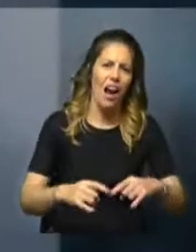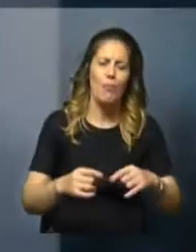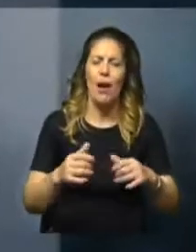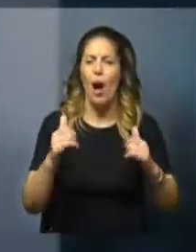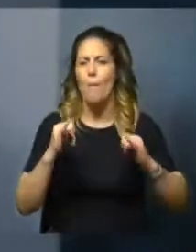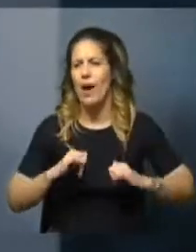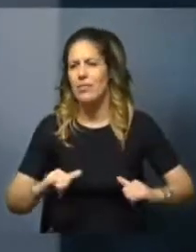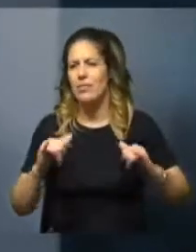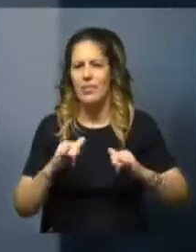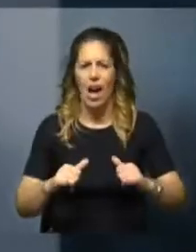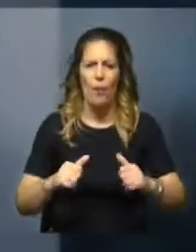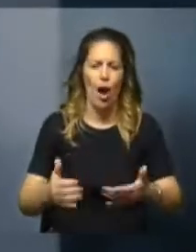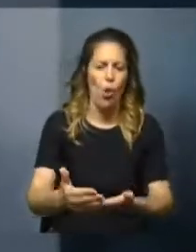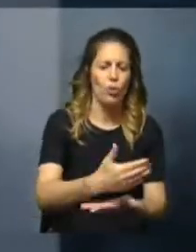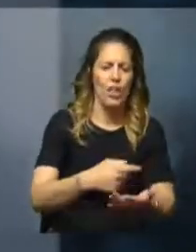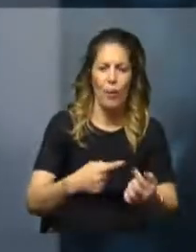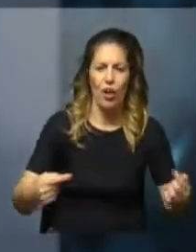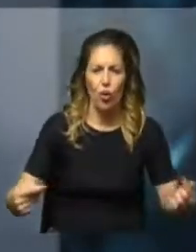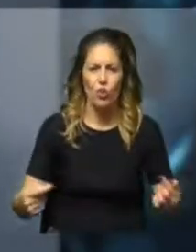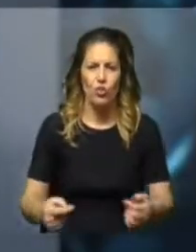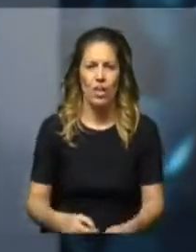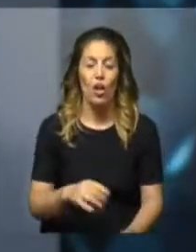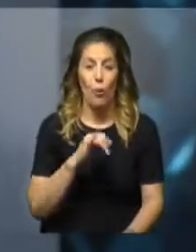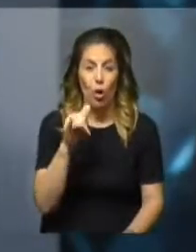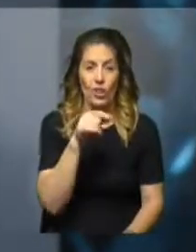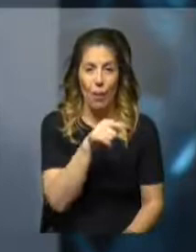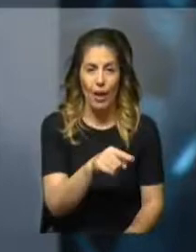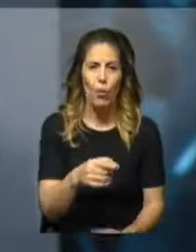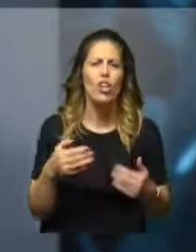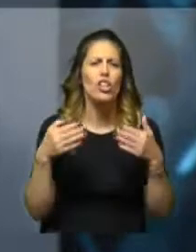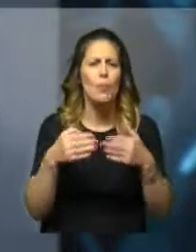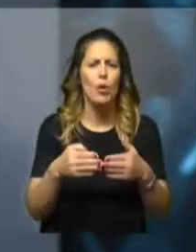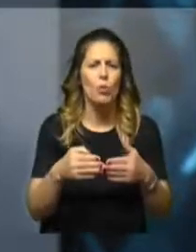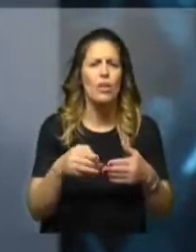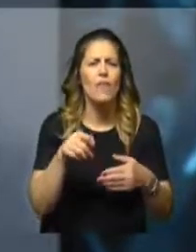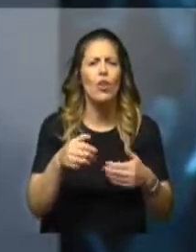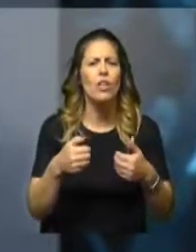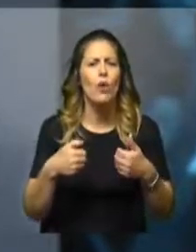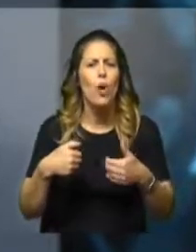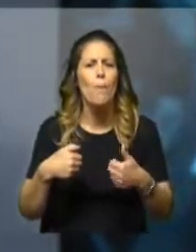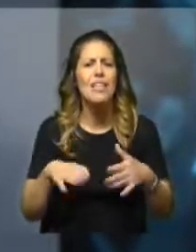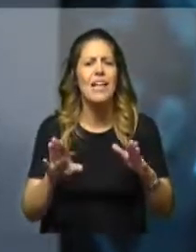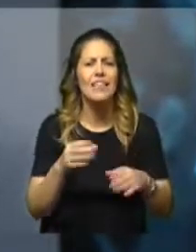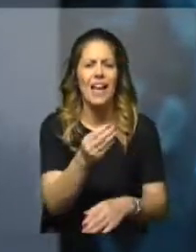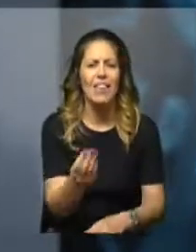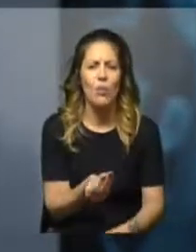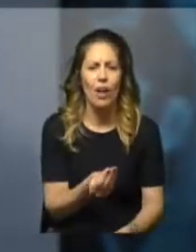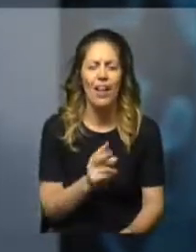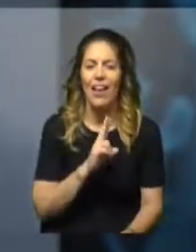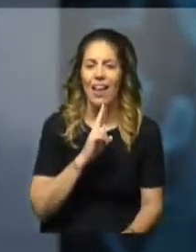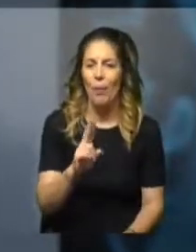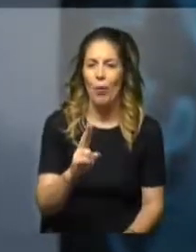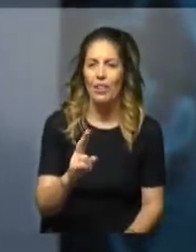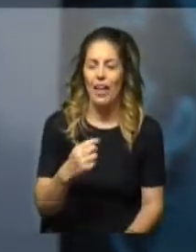este en el caso de hoy como como Cuenta algo que cuando te preguntan desde cuándo dibujas yo la respuesta que encontré fue